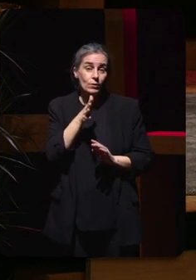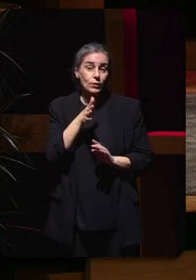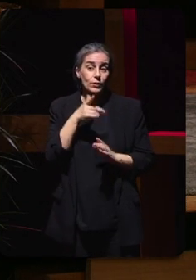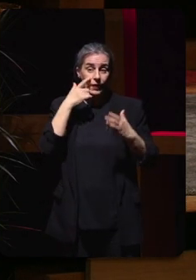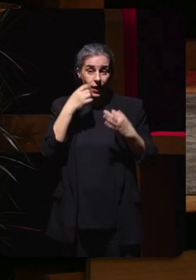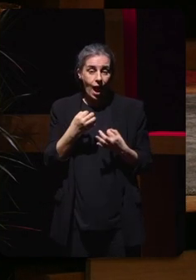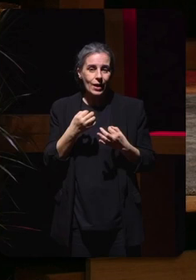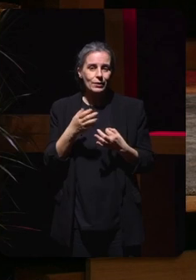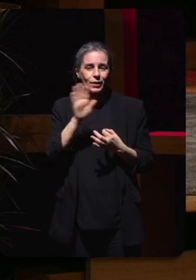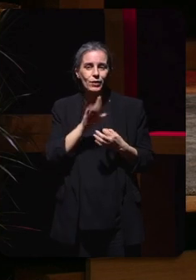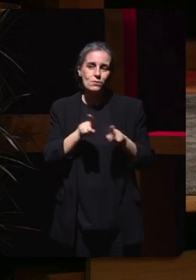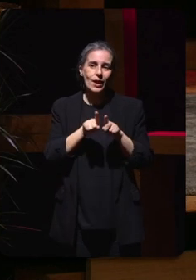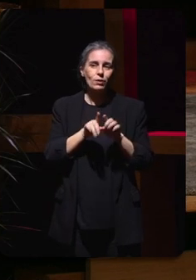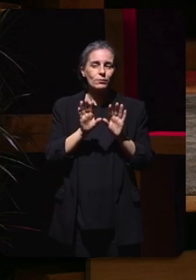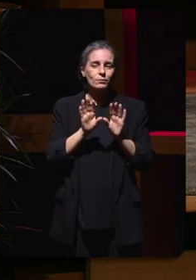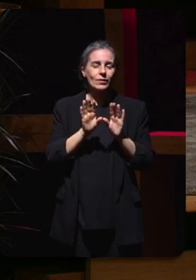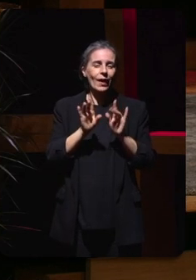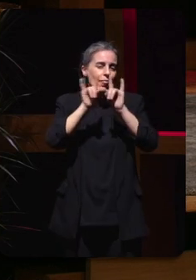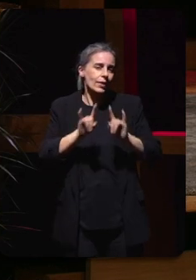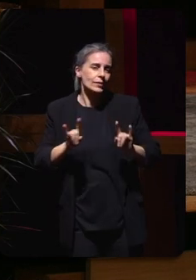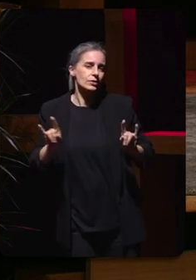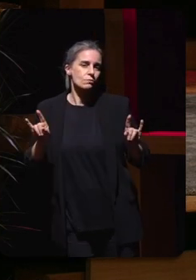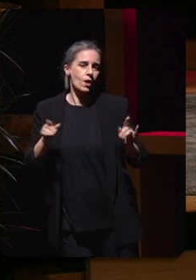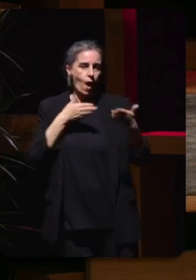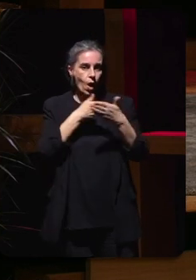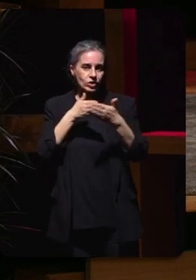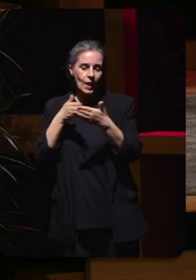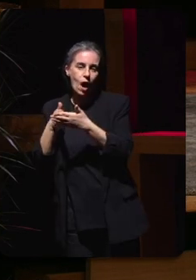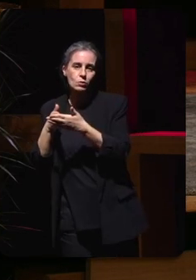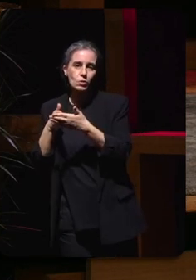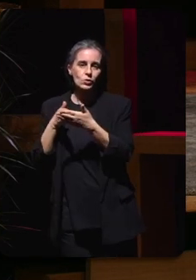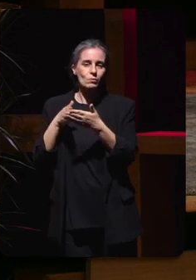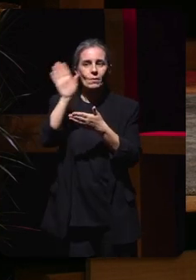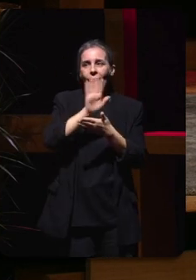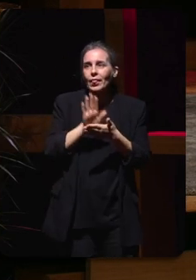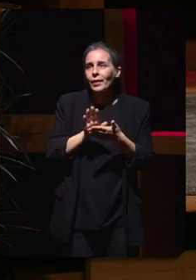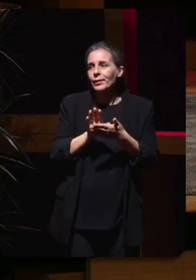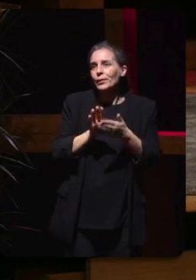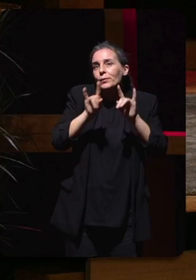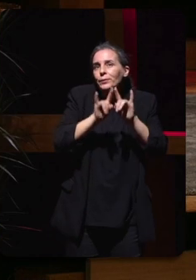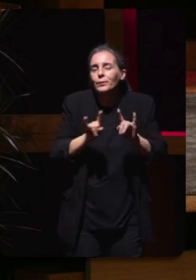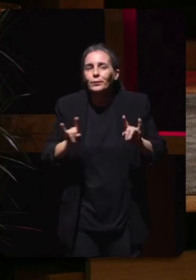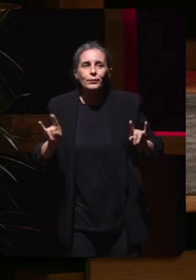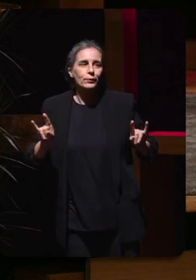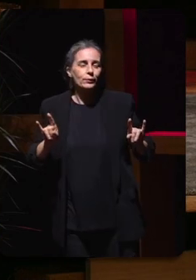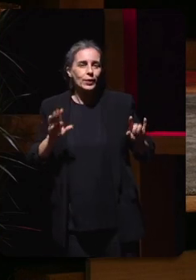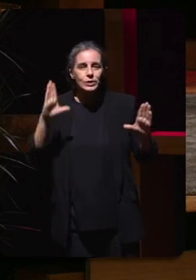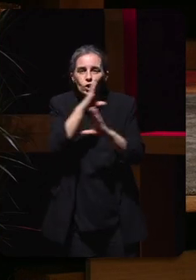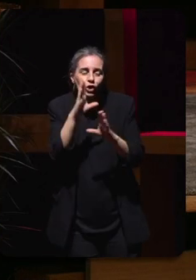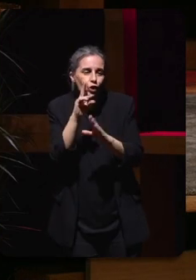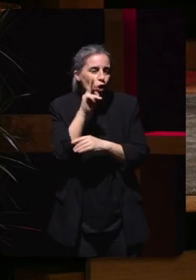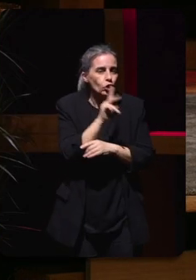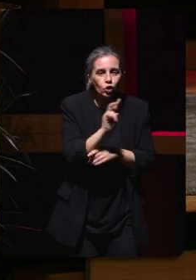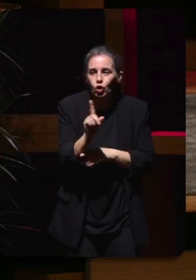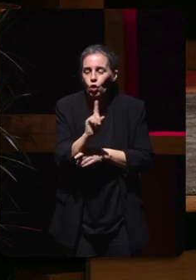son mucho más sutiles, ¿no? Son unos obstáculos, unos tropiezos que apenas son visibles, son mucho más